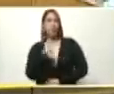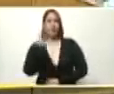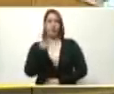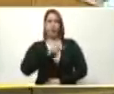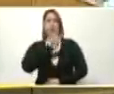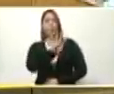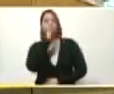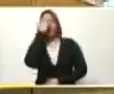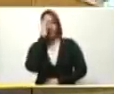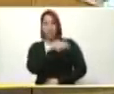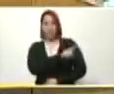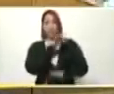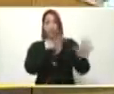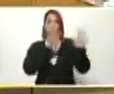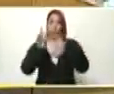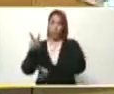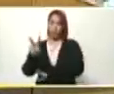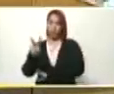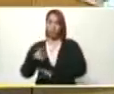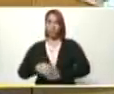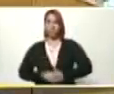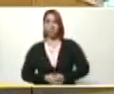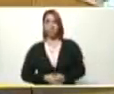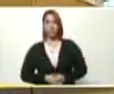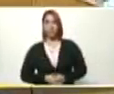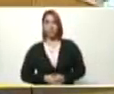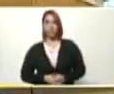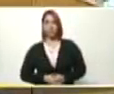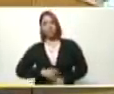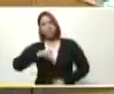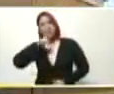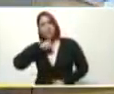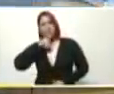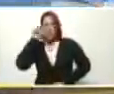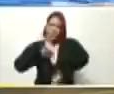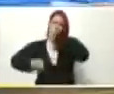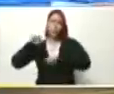4 de febrero de 1992. La rebeldía bolivariana.